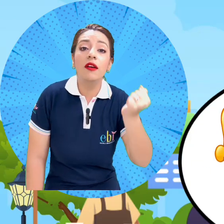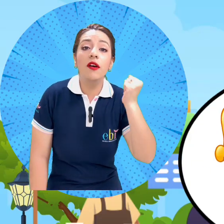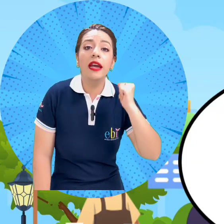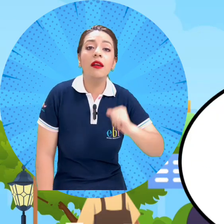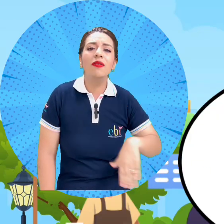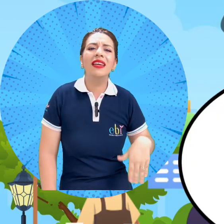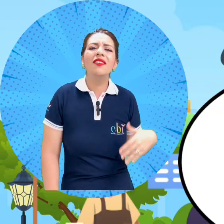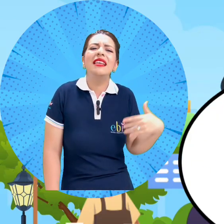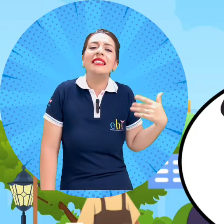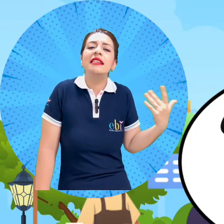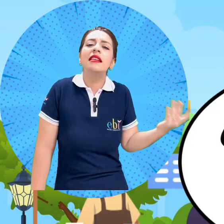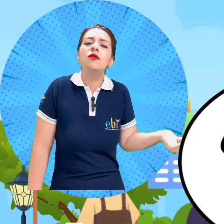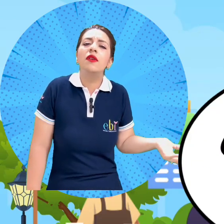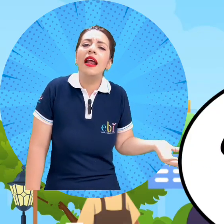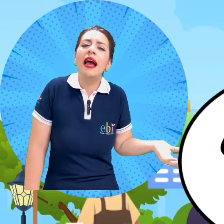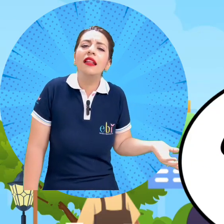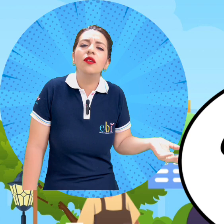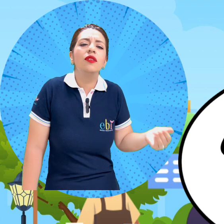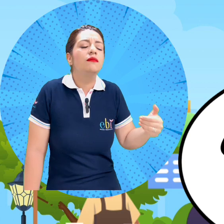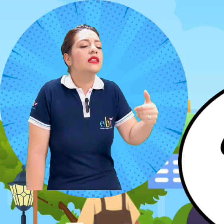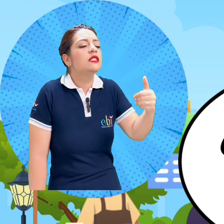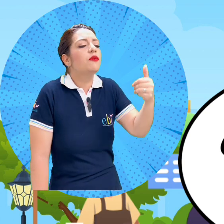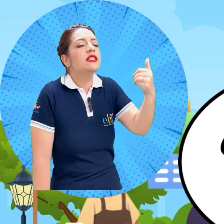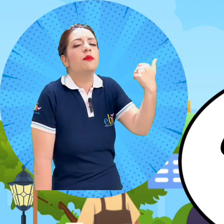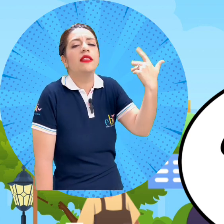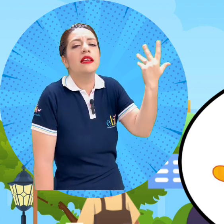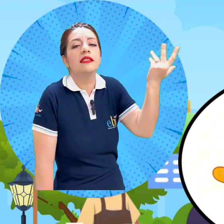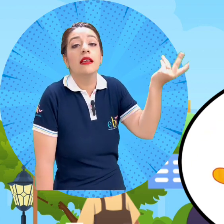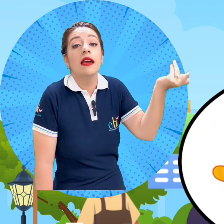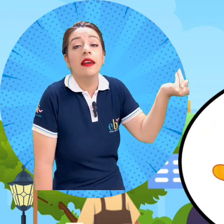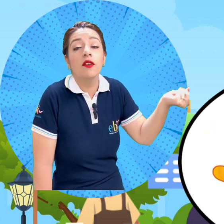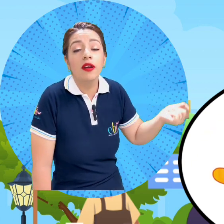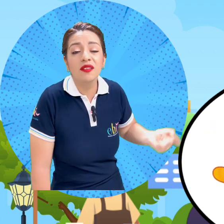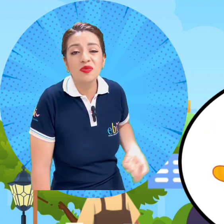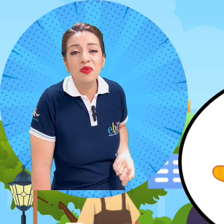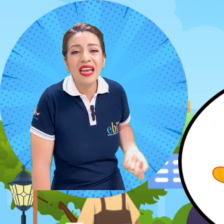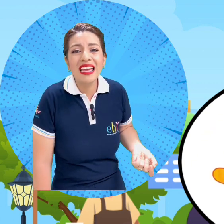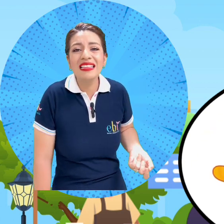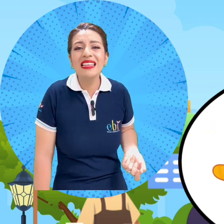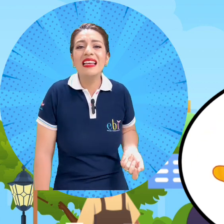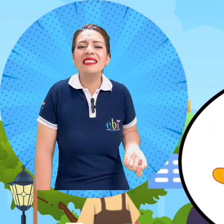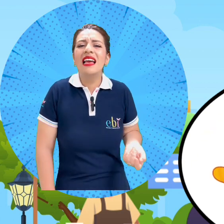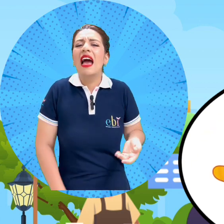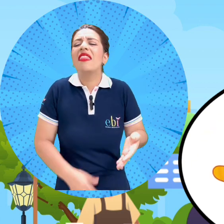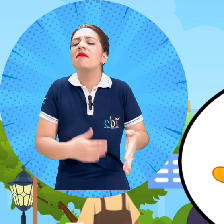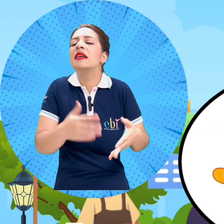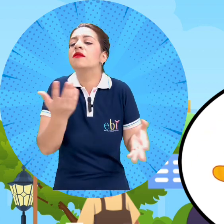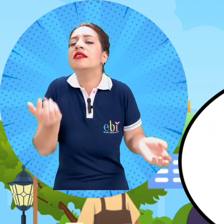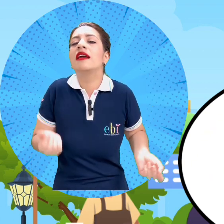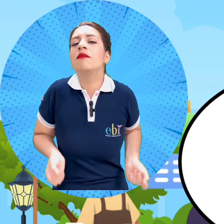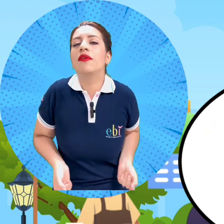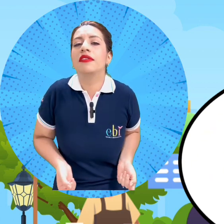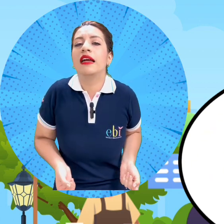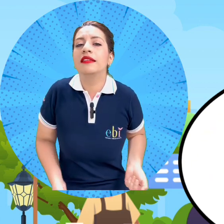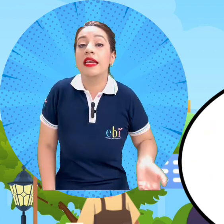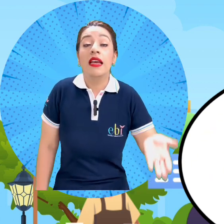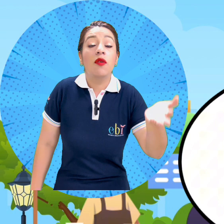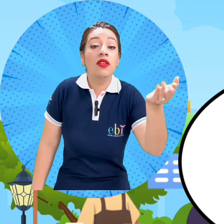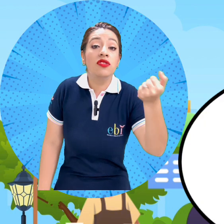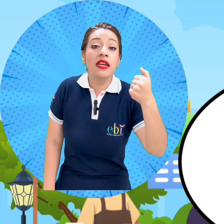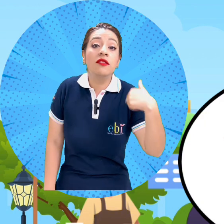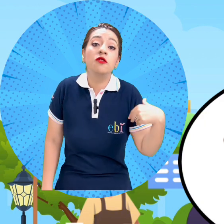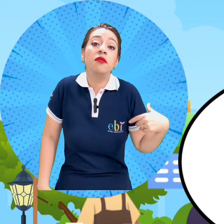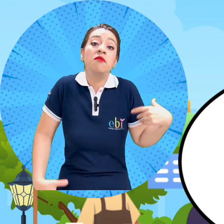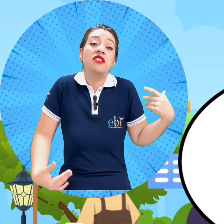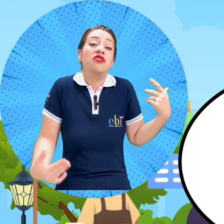ponerte a recoger, ¿por qué no descansas un rato? Después puedes recoger tus juguetes. Además, no es tan importante.